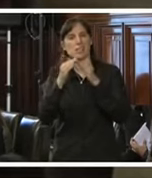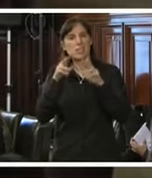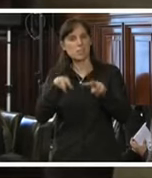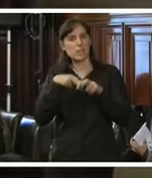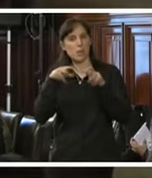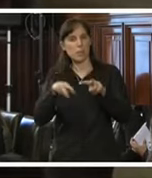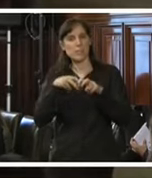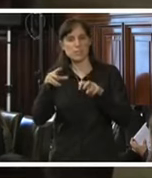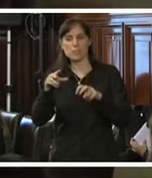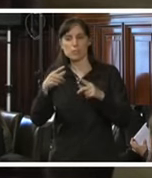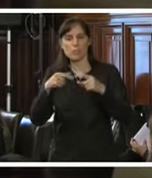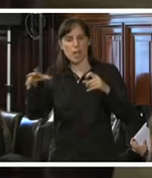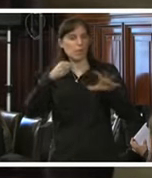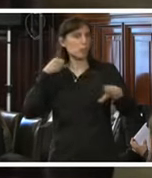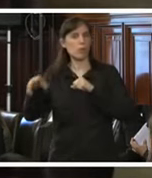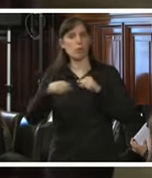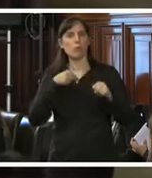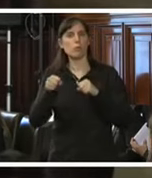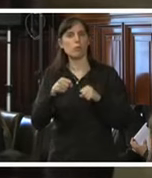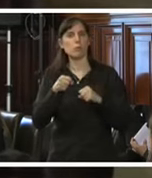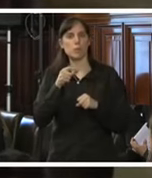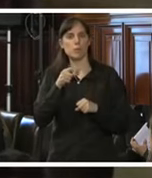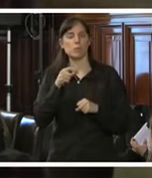infundadas contra líderes comunitarios y defensores de